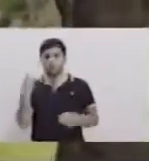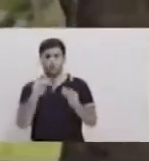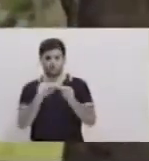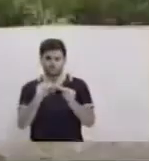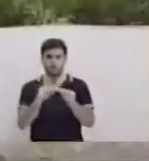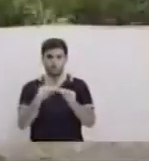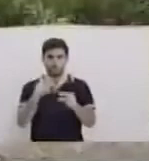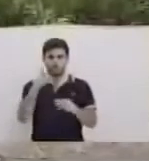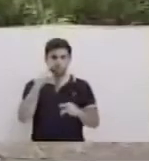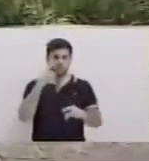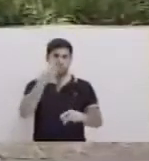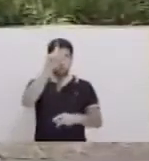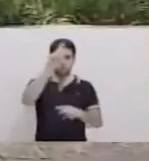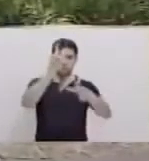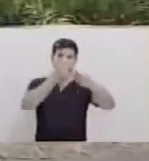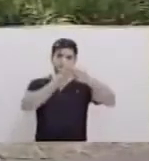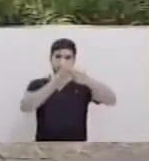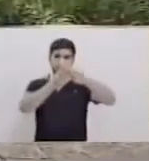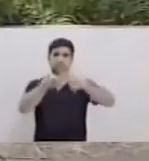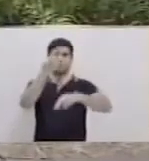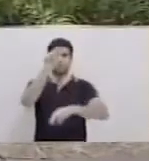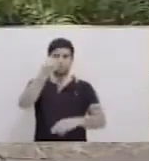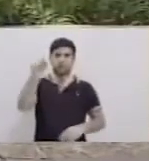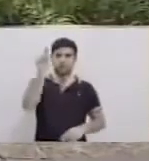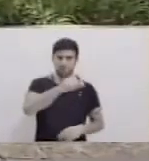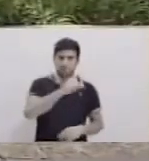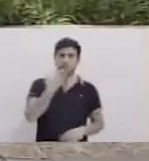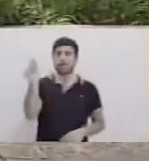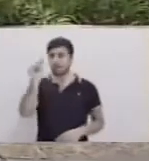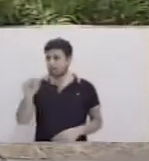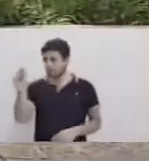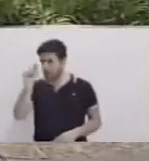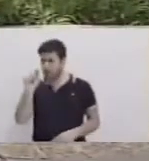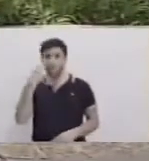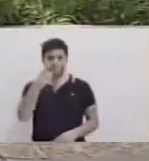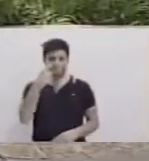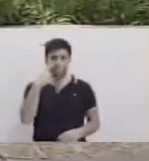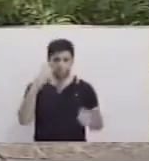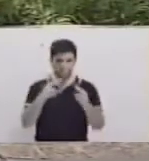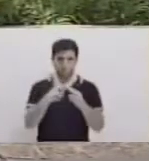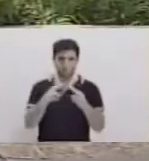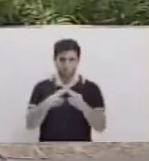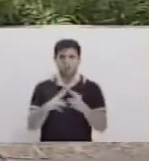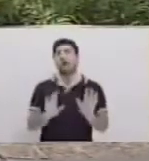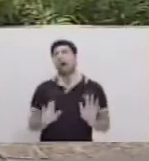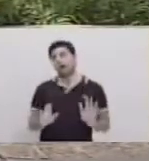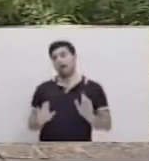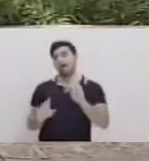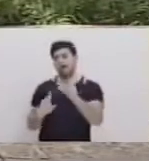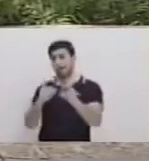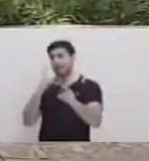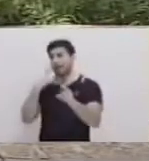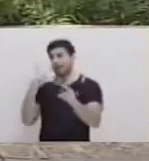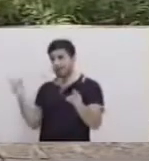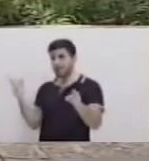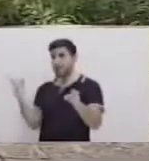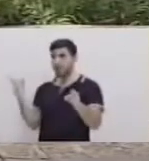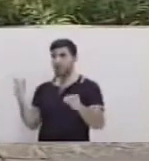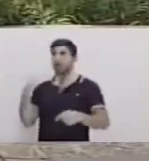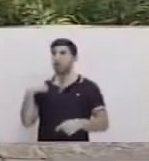Totito. Yo les voy a enseñar ahora con una hoja cómo se juega. Y también lo vamos a hacer en una